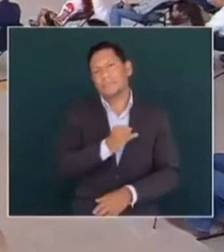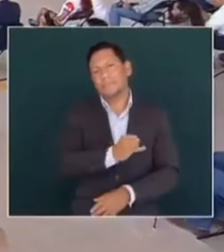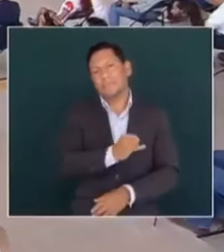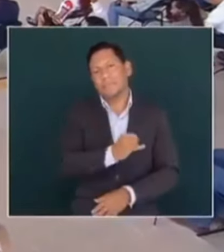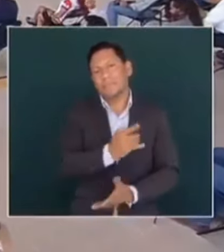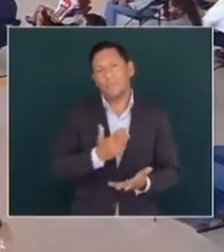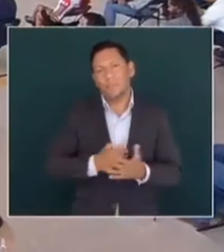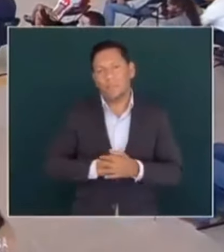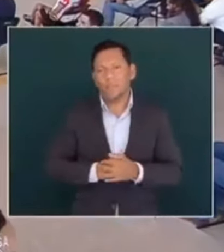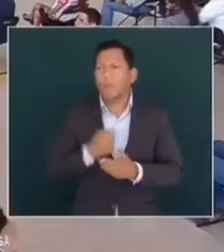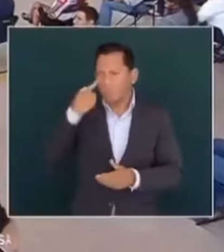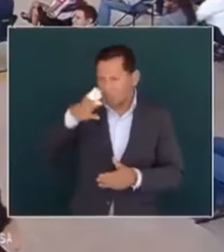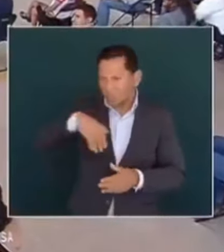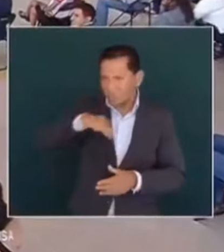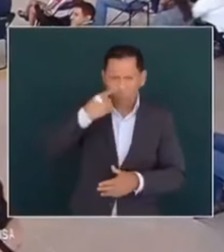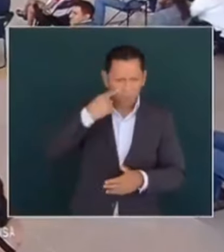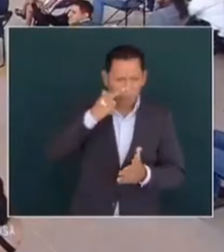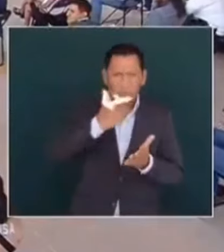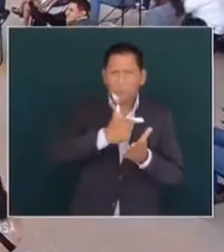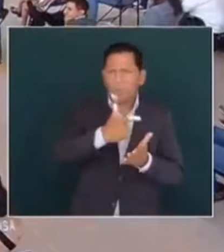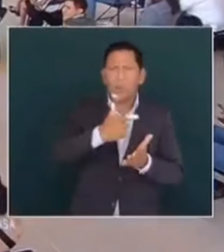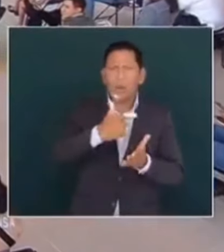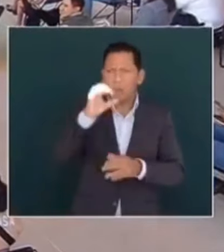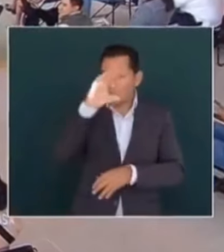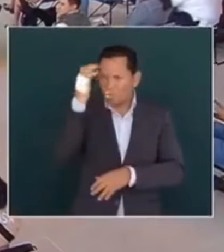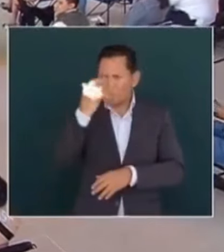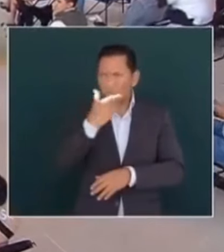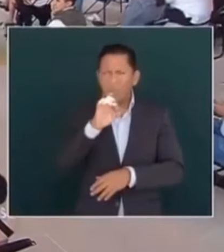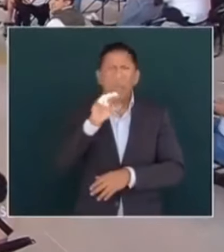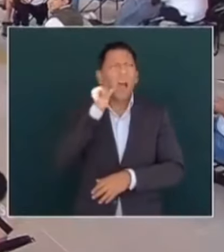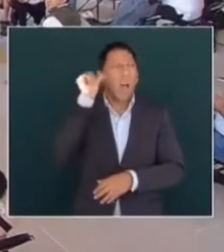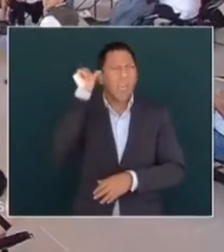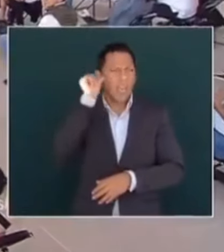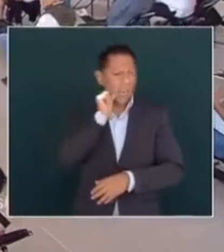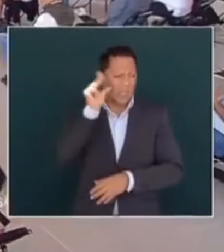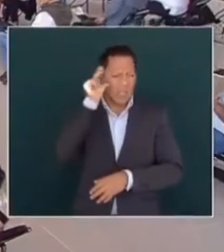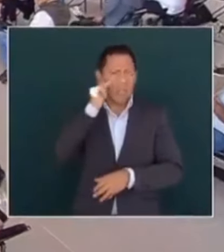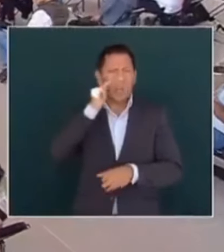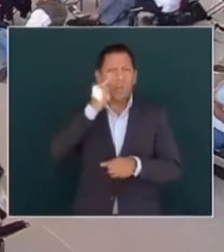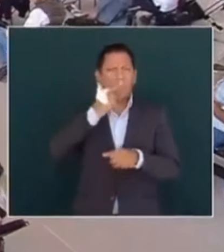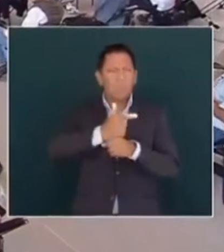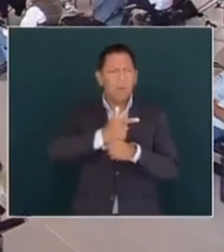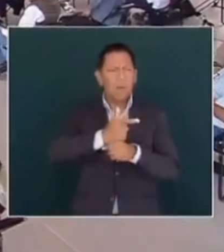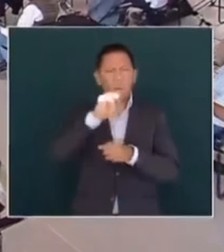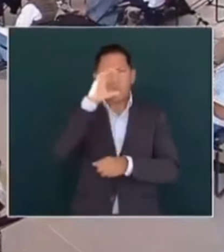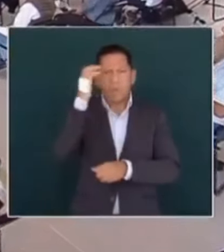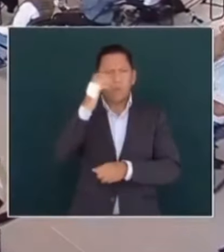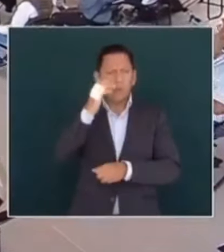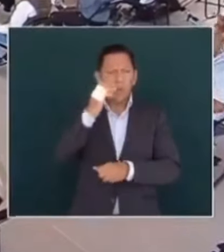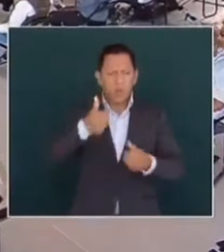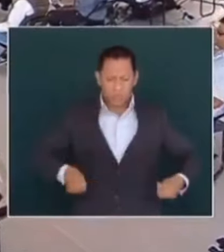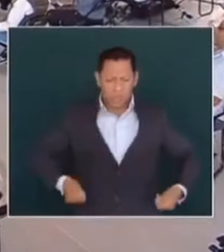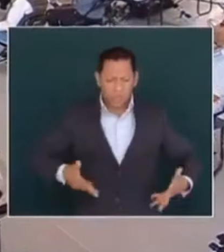¿No encontraste la foto de Goebbels? La acabo de ver ayer antier. Está en una silla de rueda.